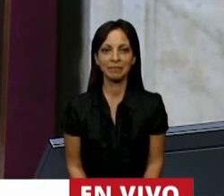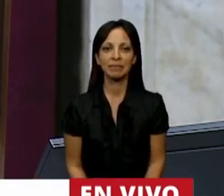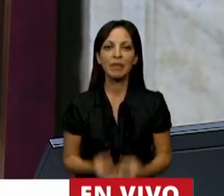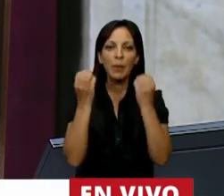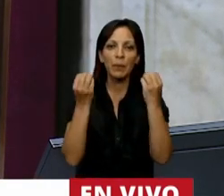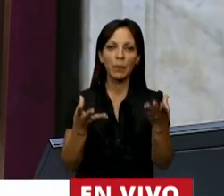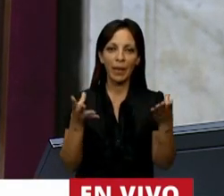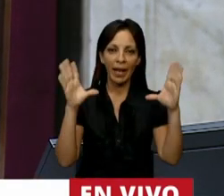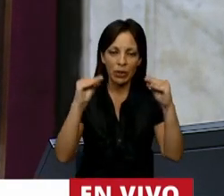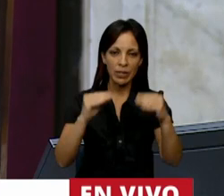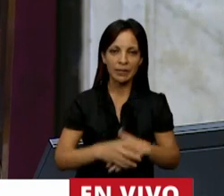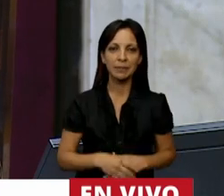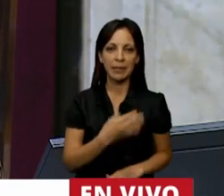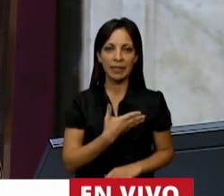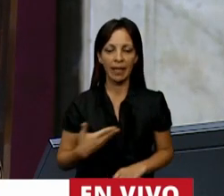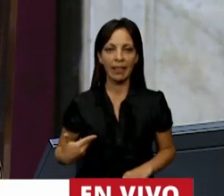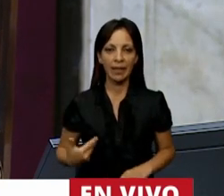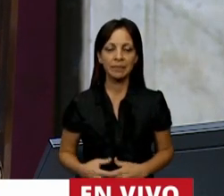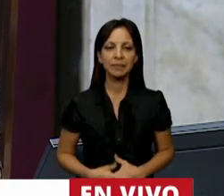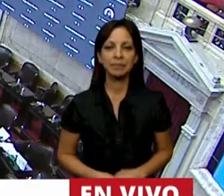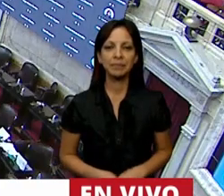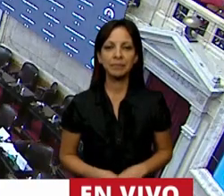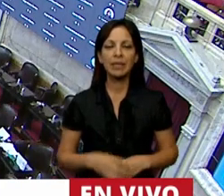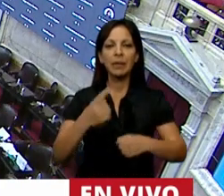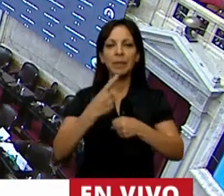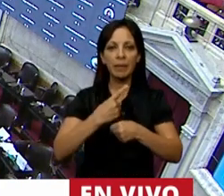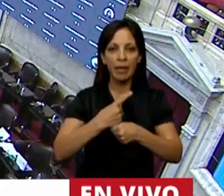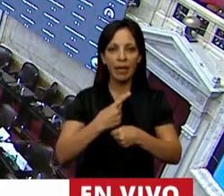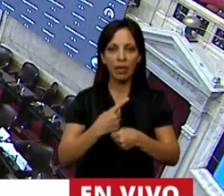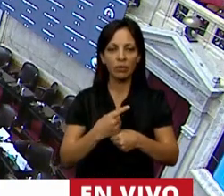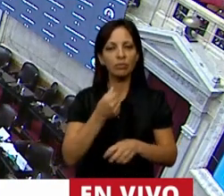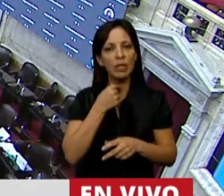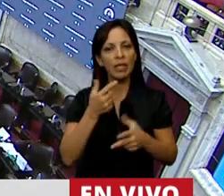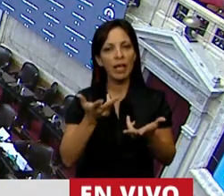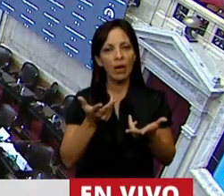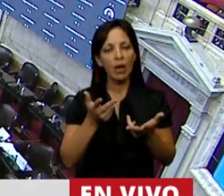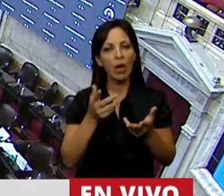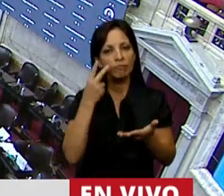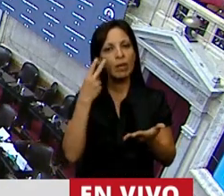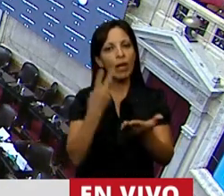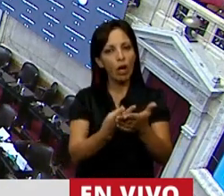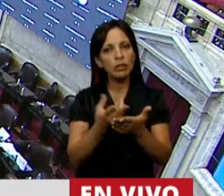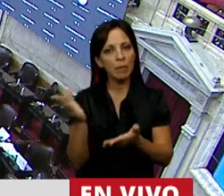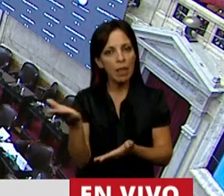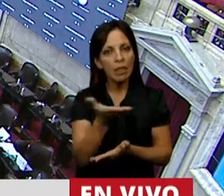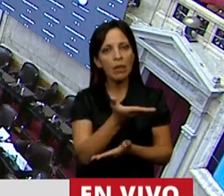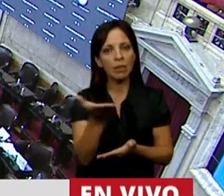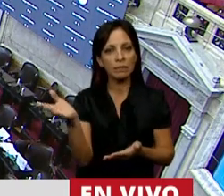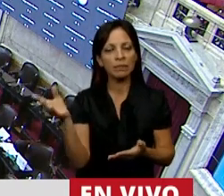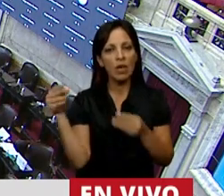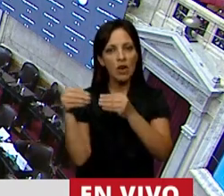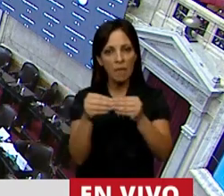Buenas noches, señor presidente. En primer lugar, quiero hacer un reconocimiento a las compañeras y en